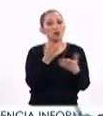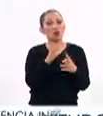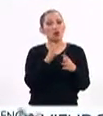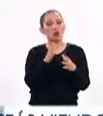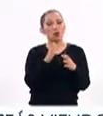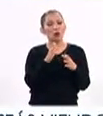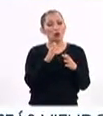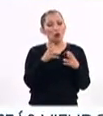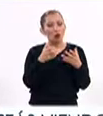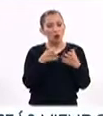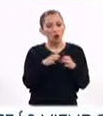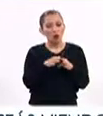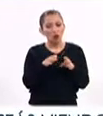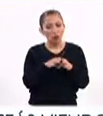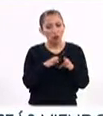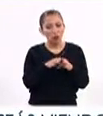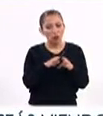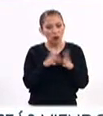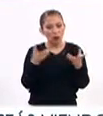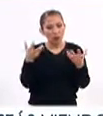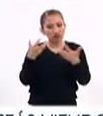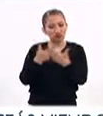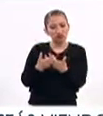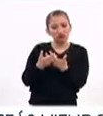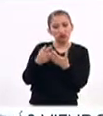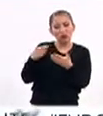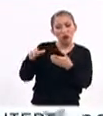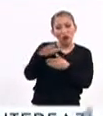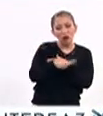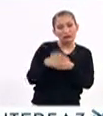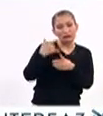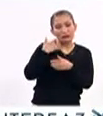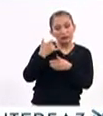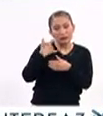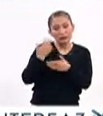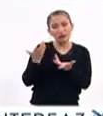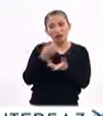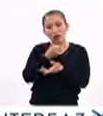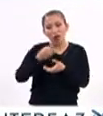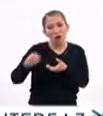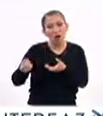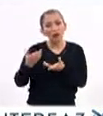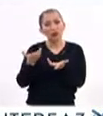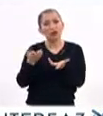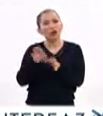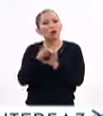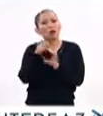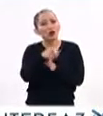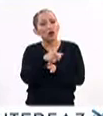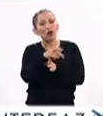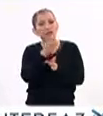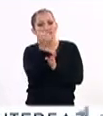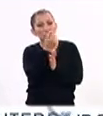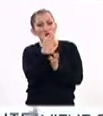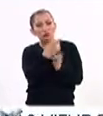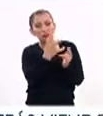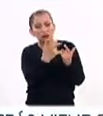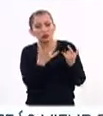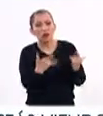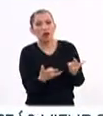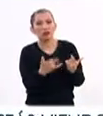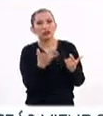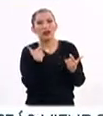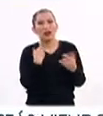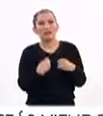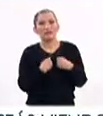contrarrestar o también más bien mezclar con esto de la constancia, la perseverancia y la disciplina. ¿Cómo juega a lo largo de tu historia, a